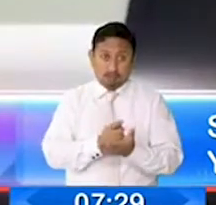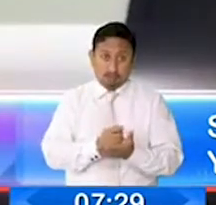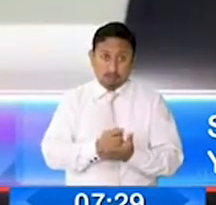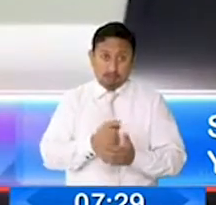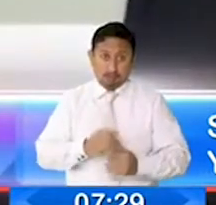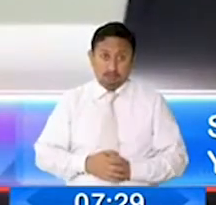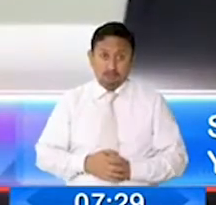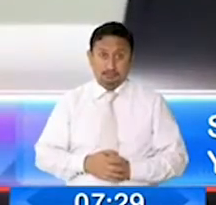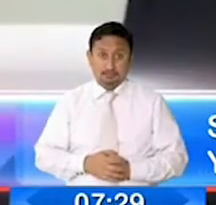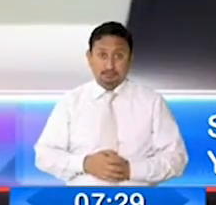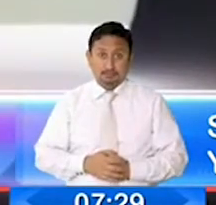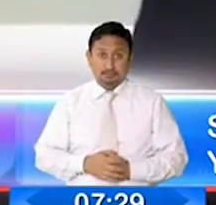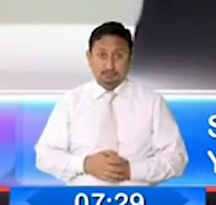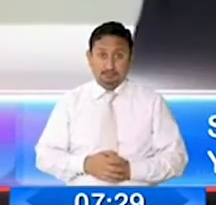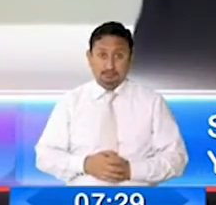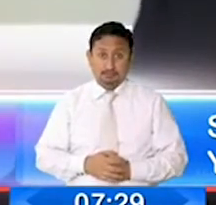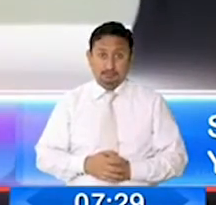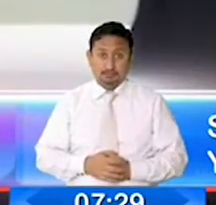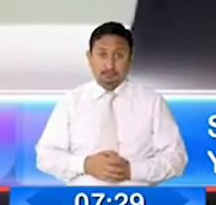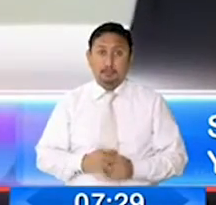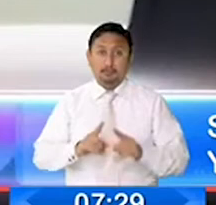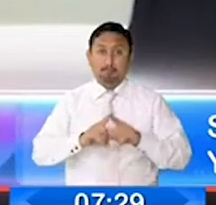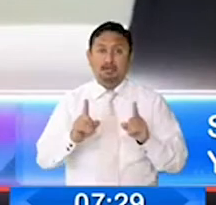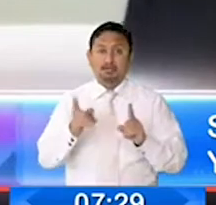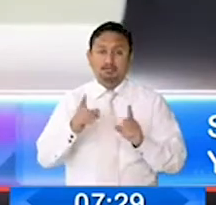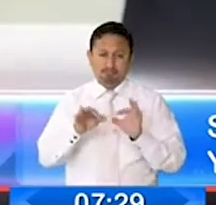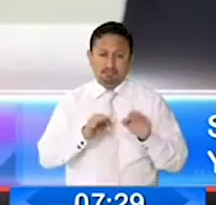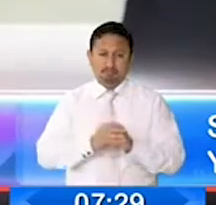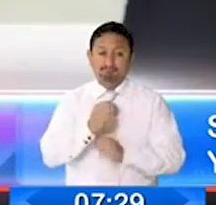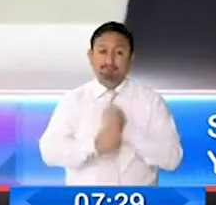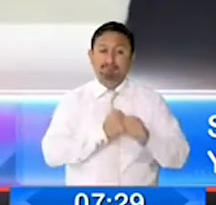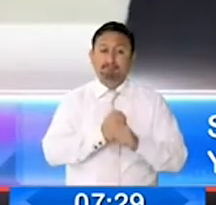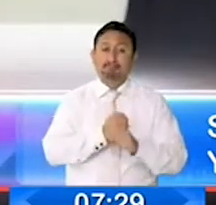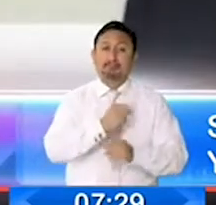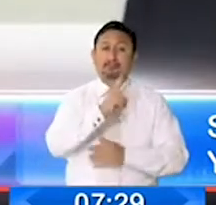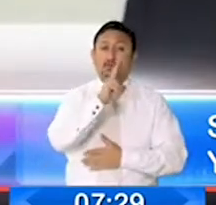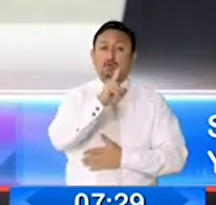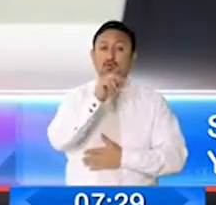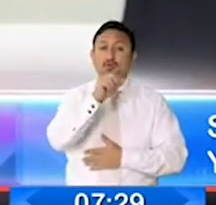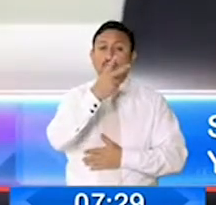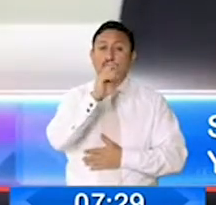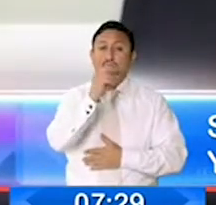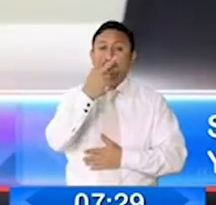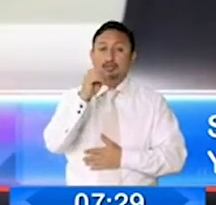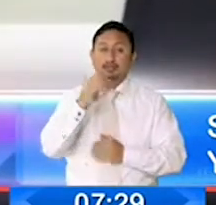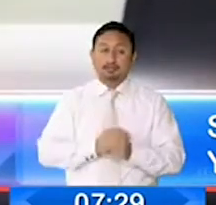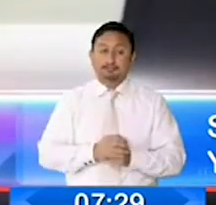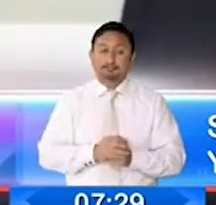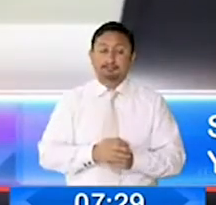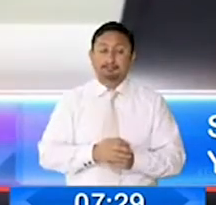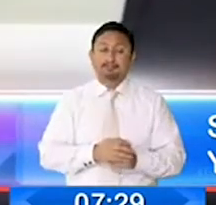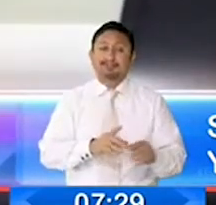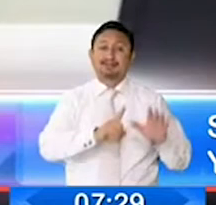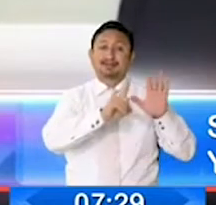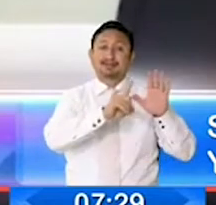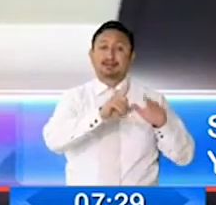preciso. Sin embargo, nada más destacar que en el año 2020 se recibieron